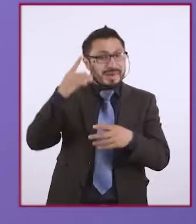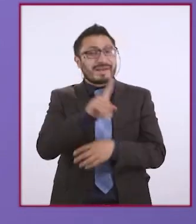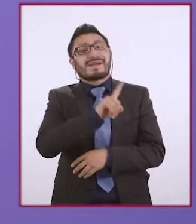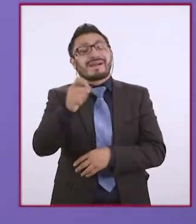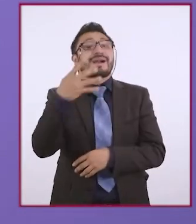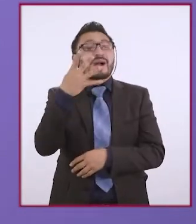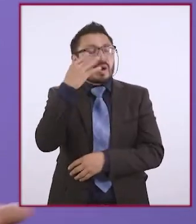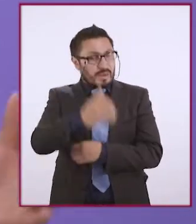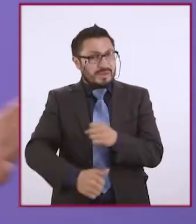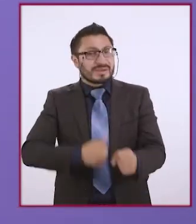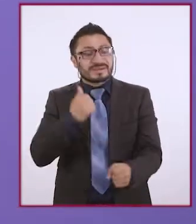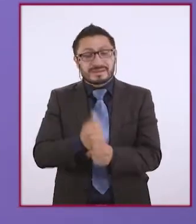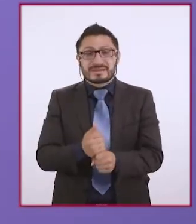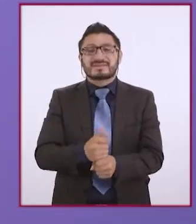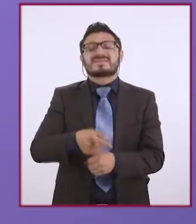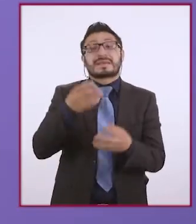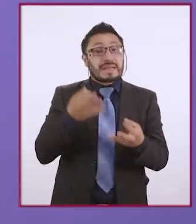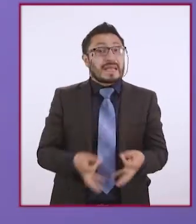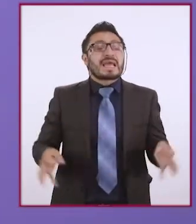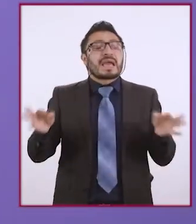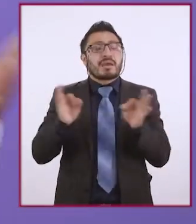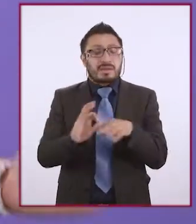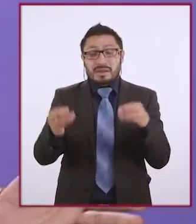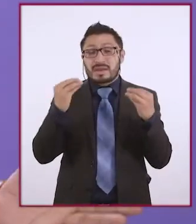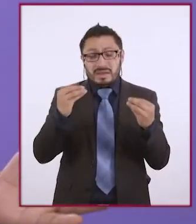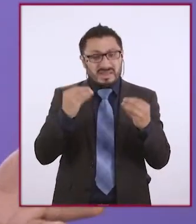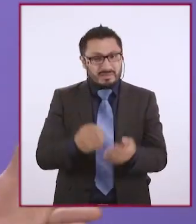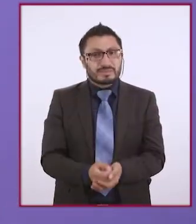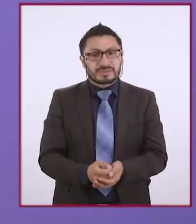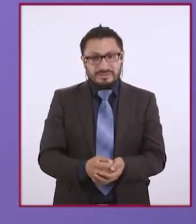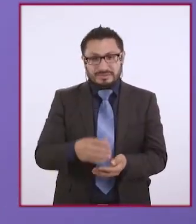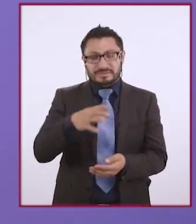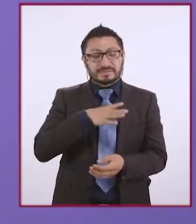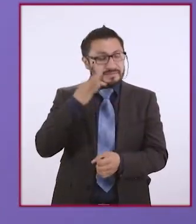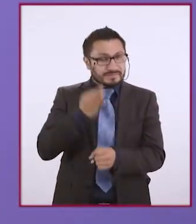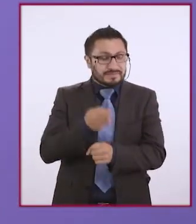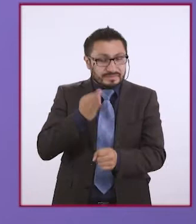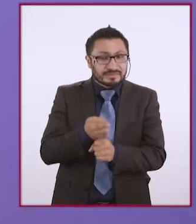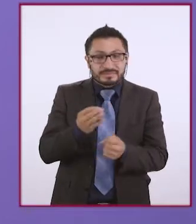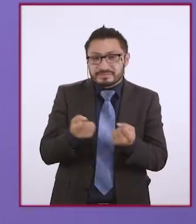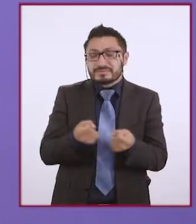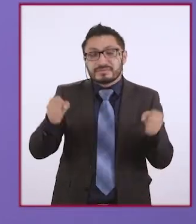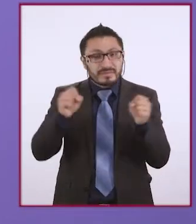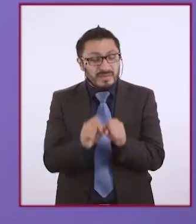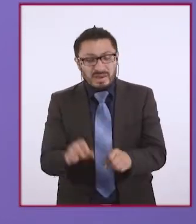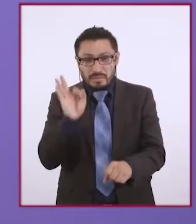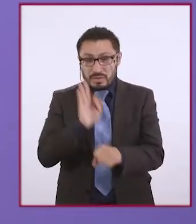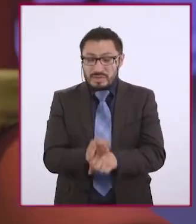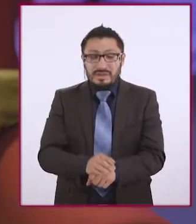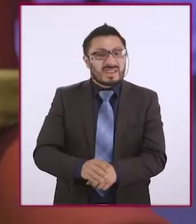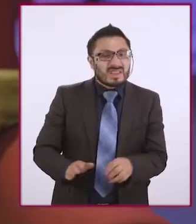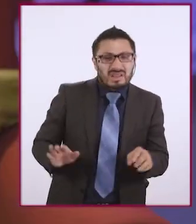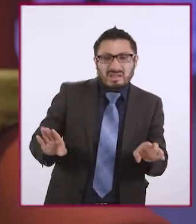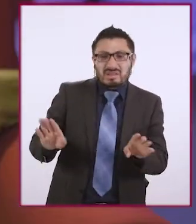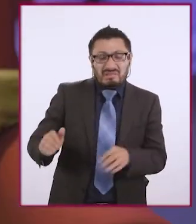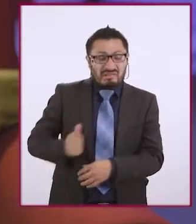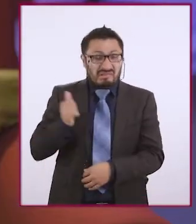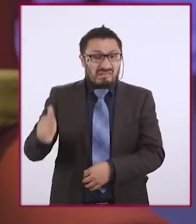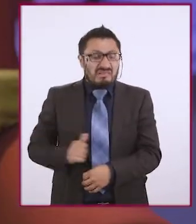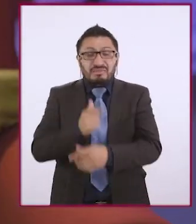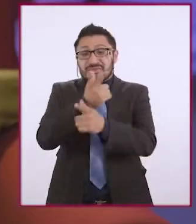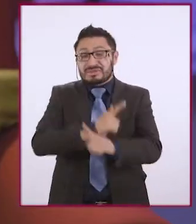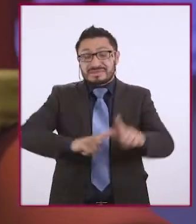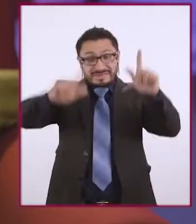104 años. Es tan importante que rige gran parte de nuestro actuar en sociedad y que nos protege de abusos y nos hace libres. La Constitución